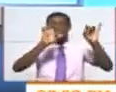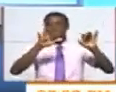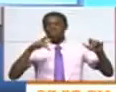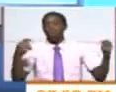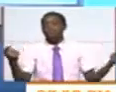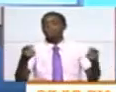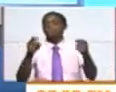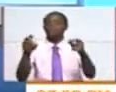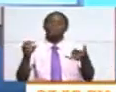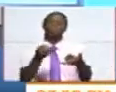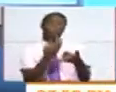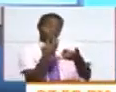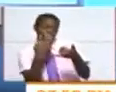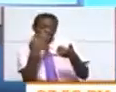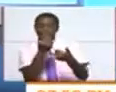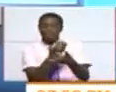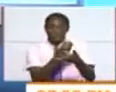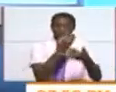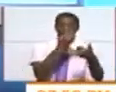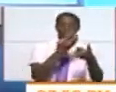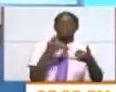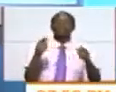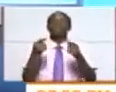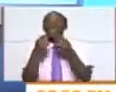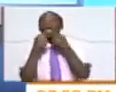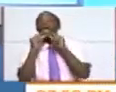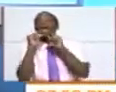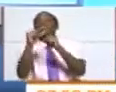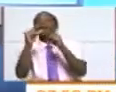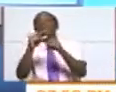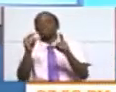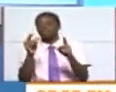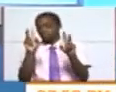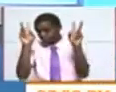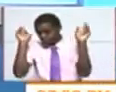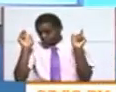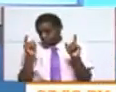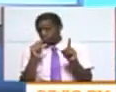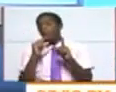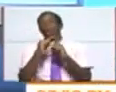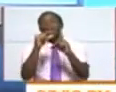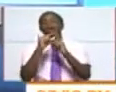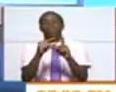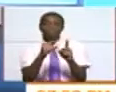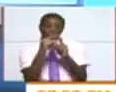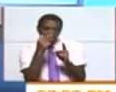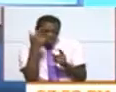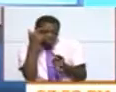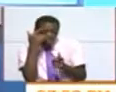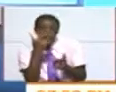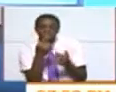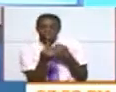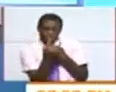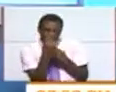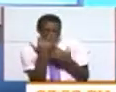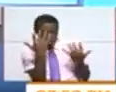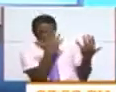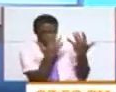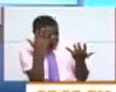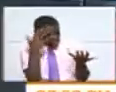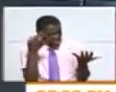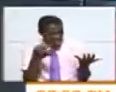con calificativos, perdón, que dan una falsa idea de la realidad para